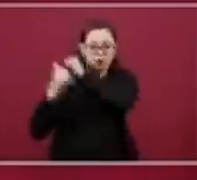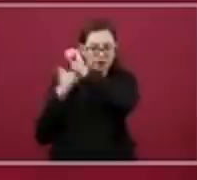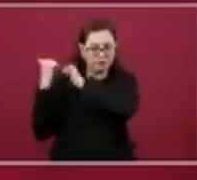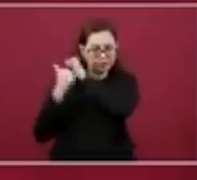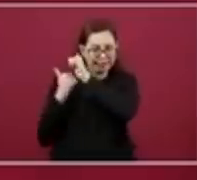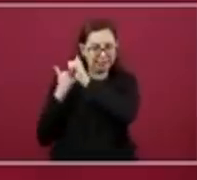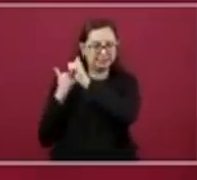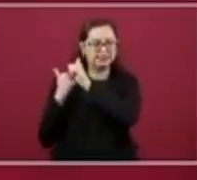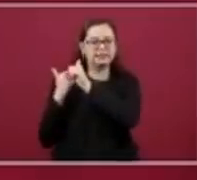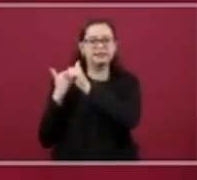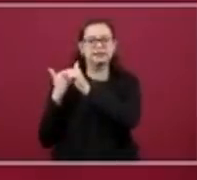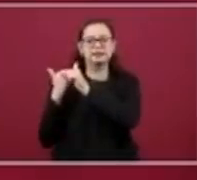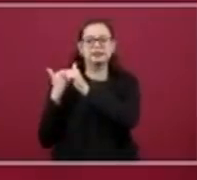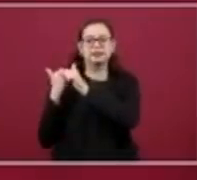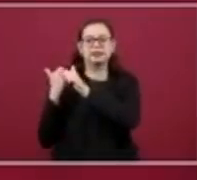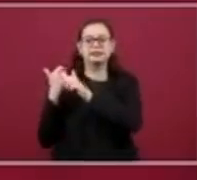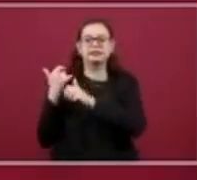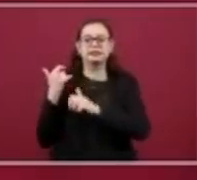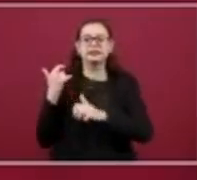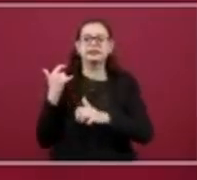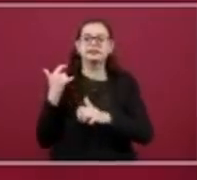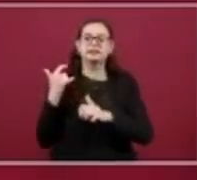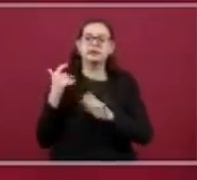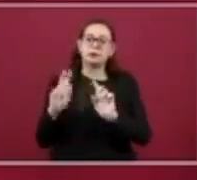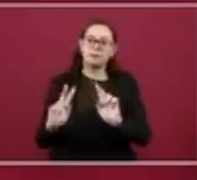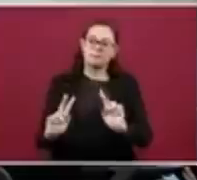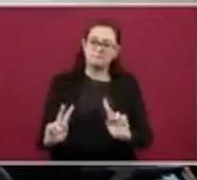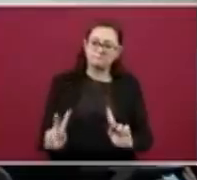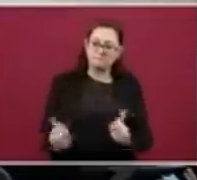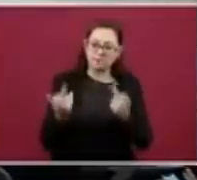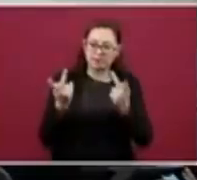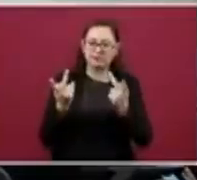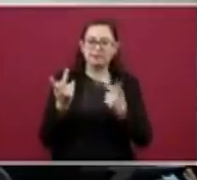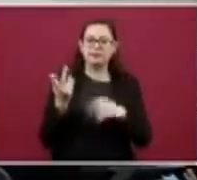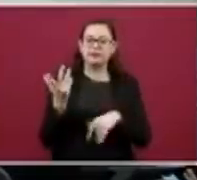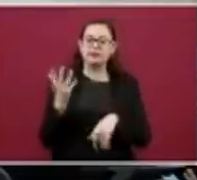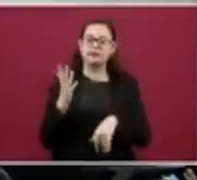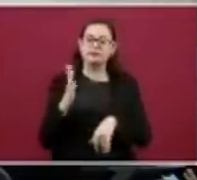se van a vender 54